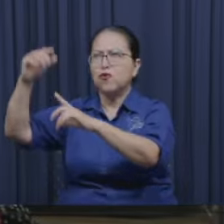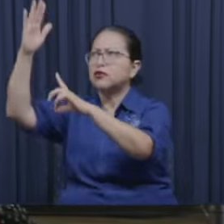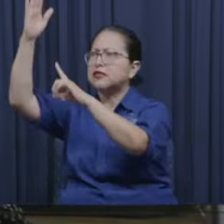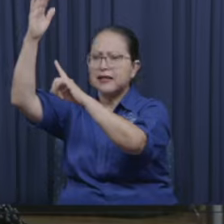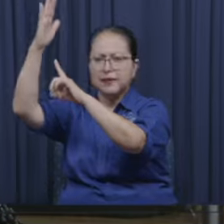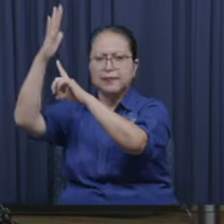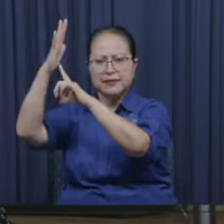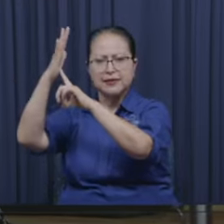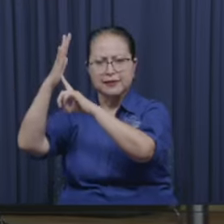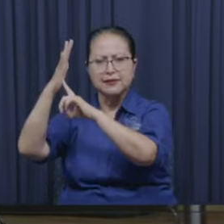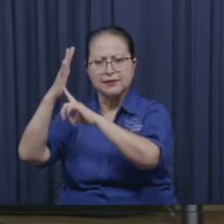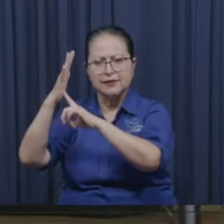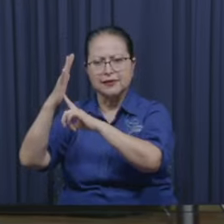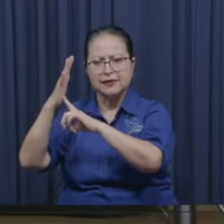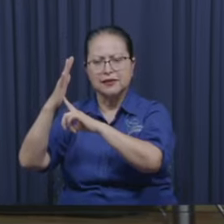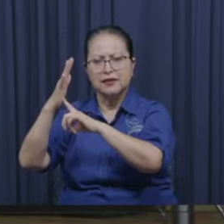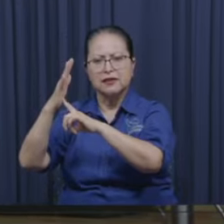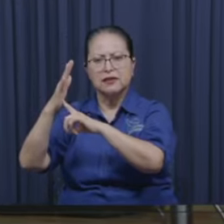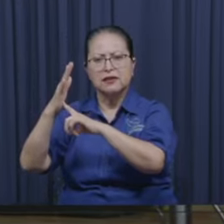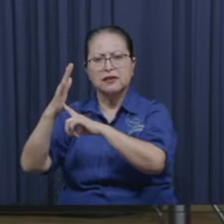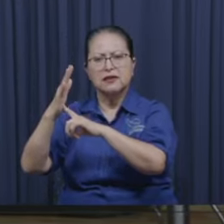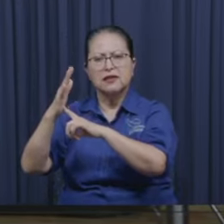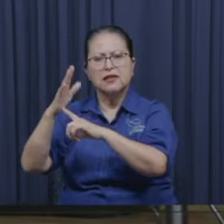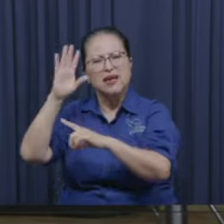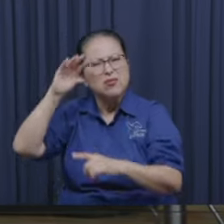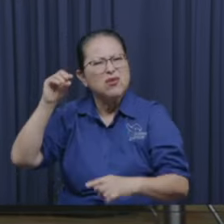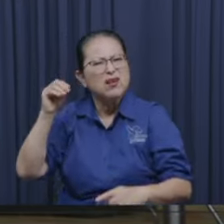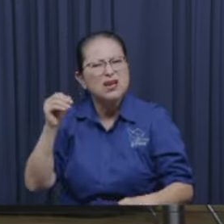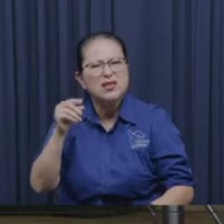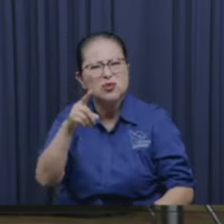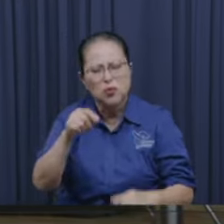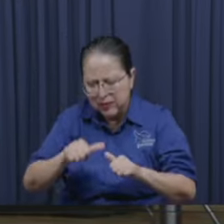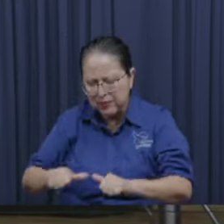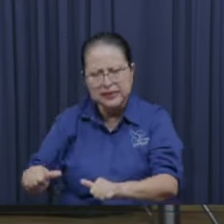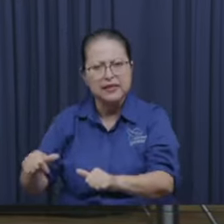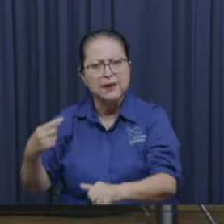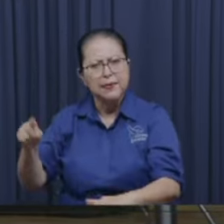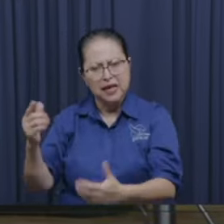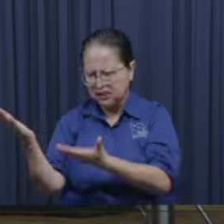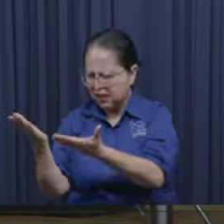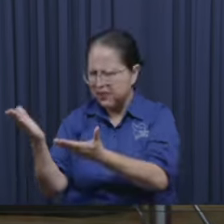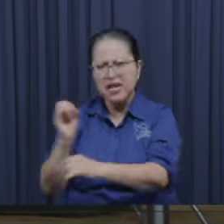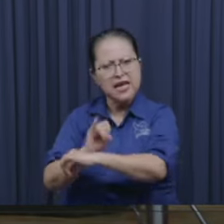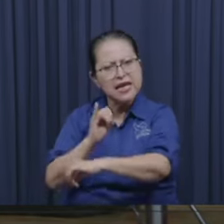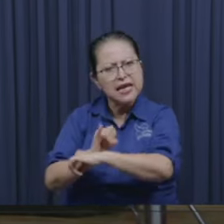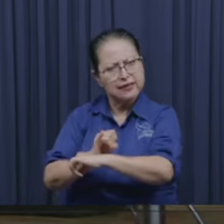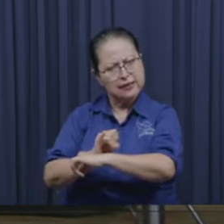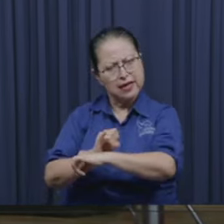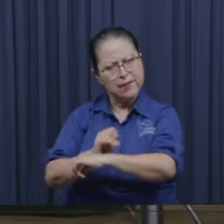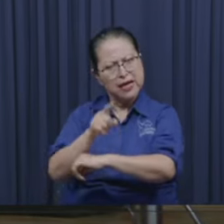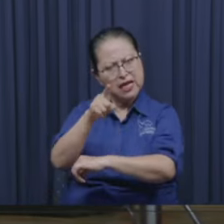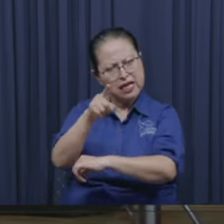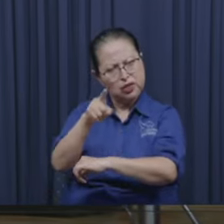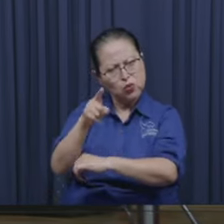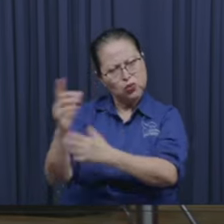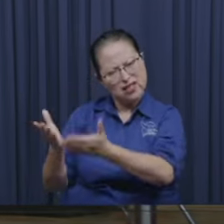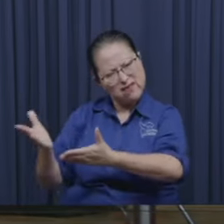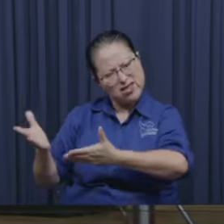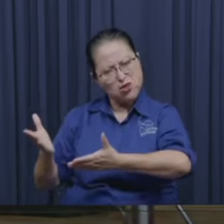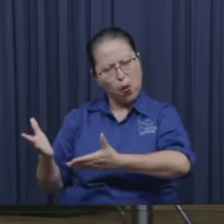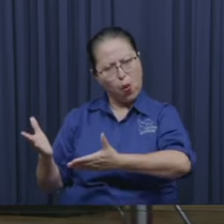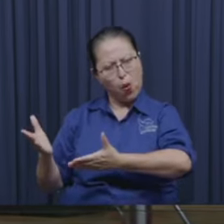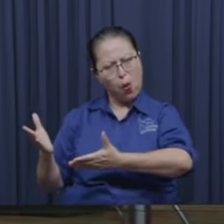a permanecer para que te den un puesto de anciano para que te den un puesto de diácono de servidor para